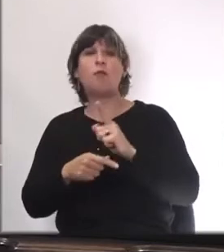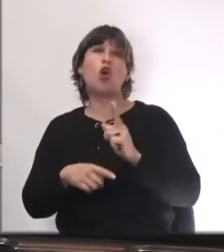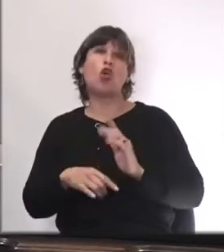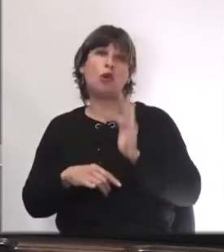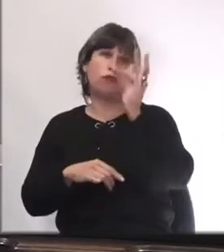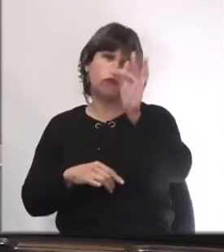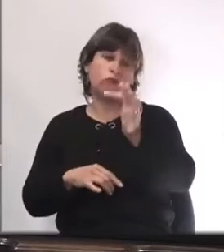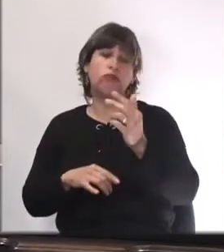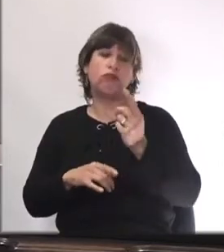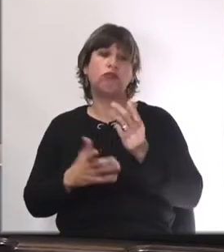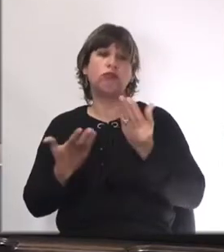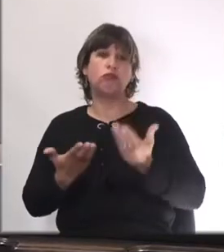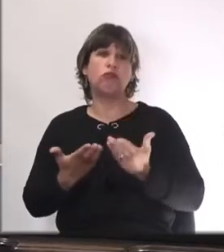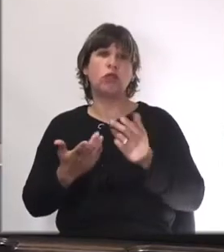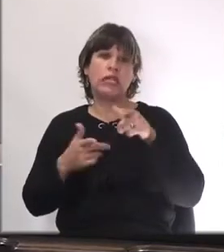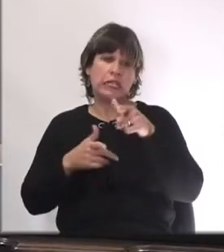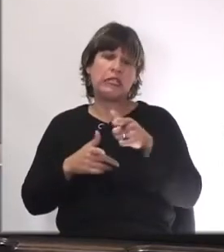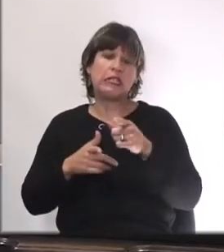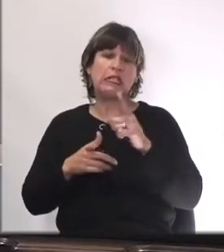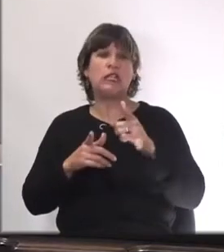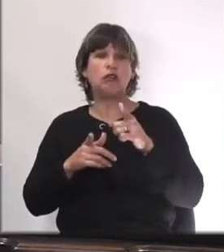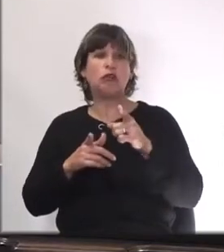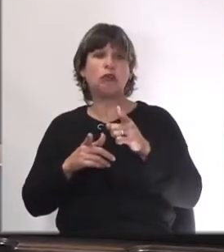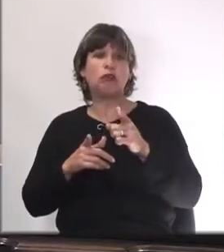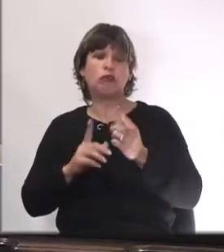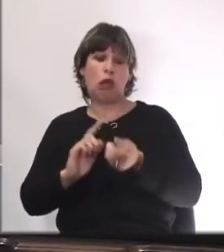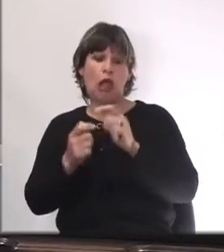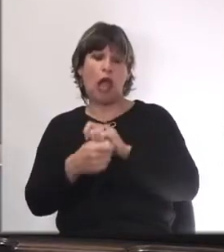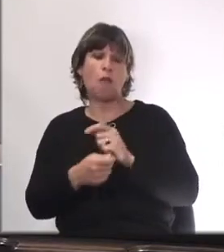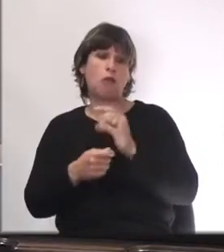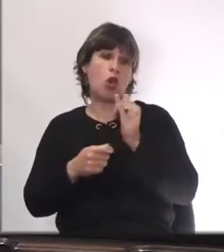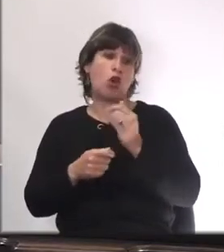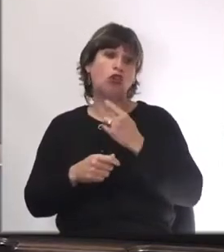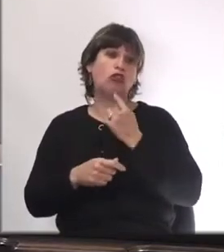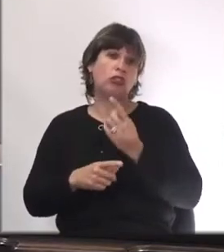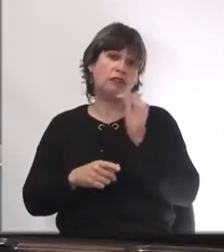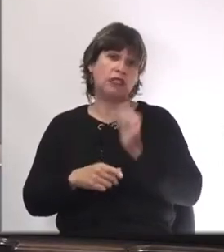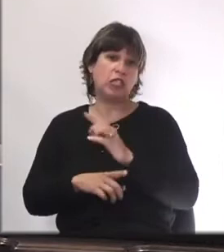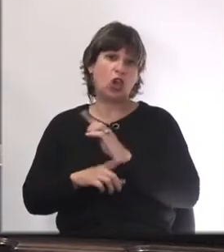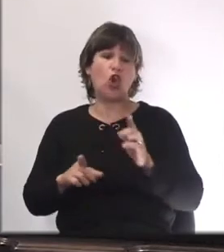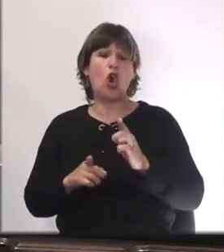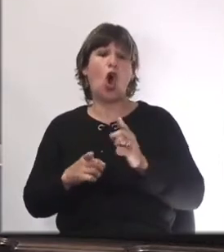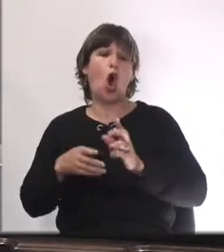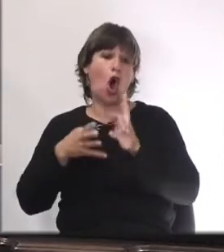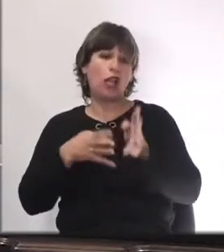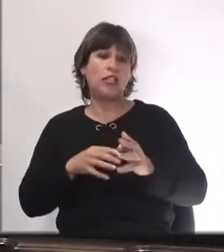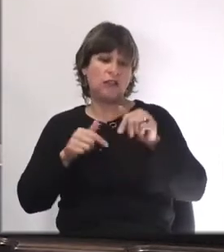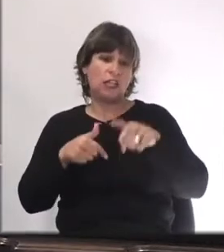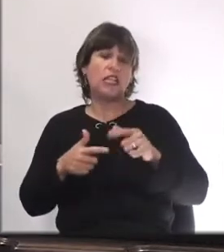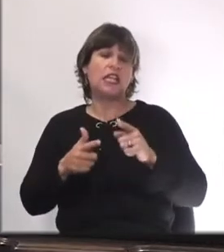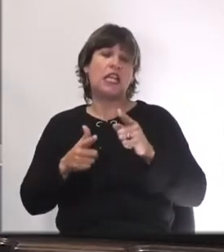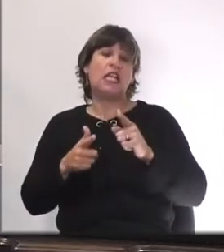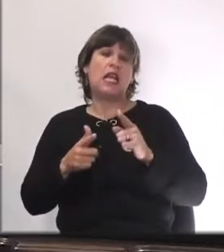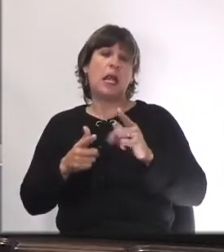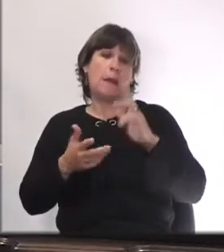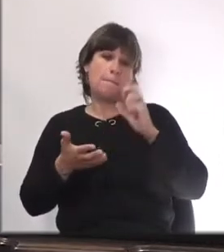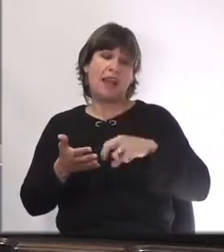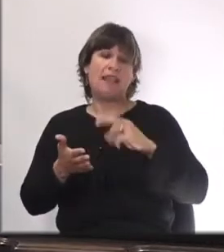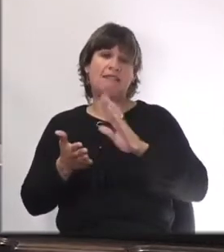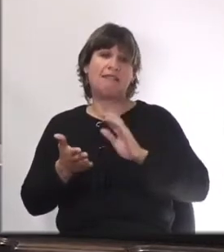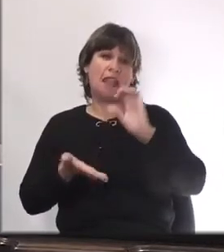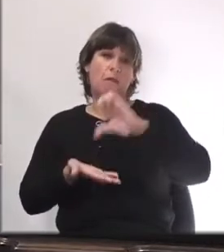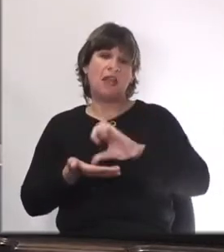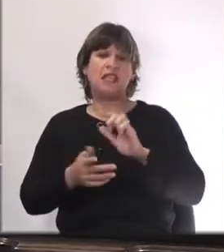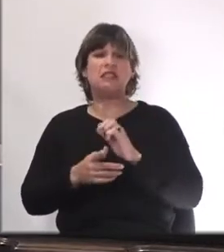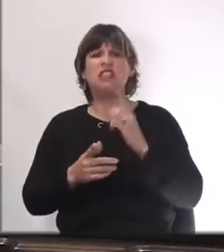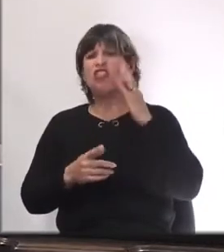adelante, en qué medida esos cambios responden o no a los desafíos que tiene planteado el país. Y yo creo que la discusión